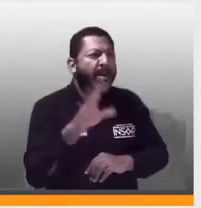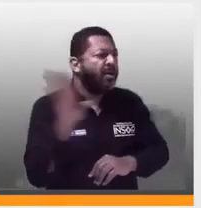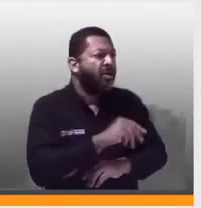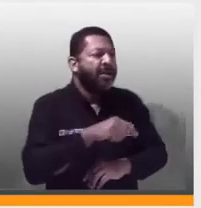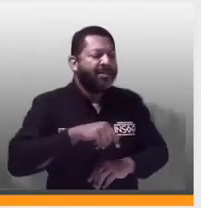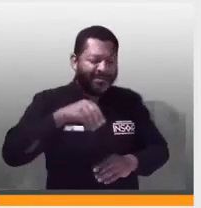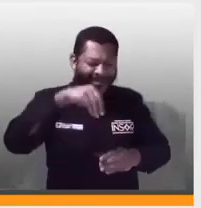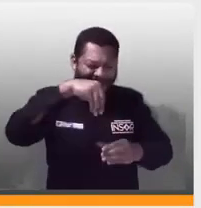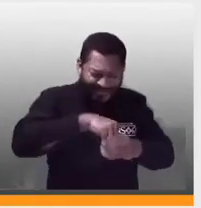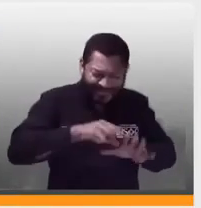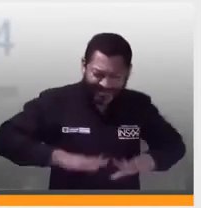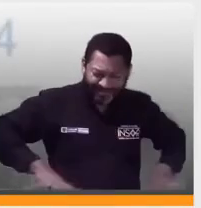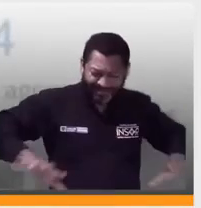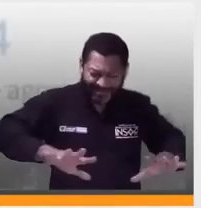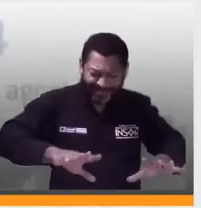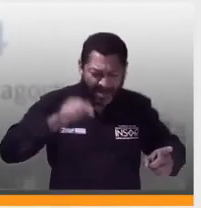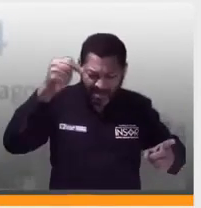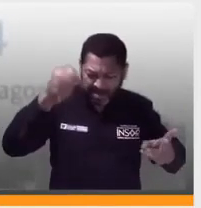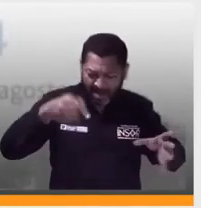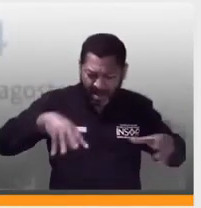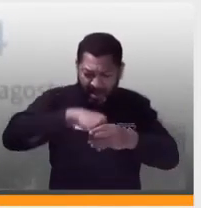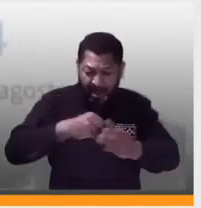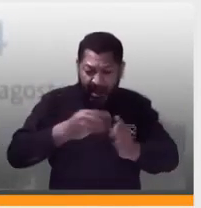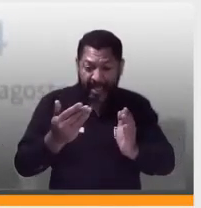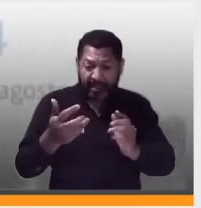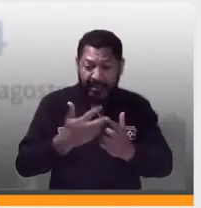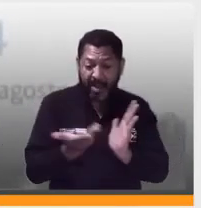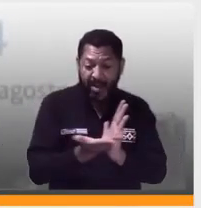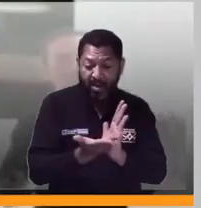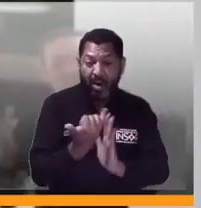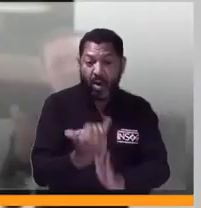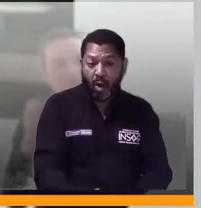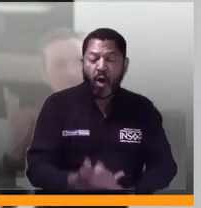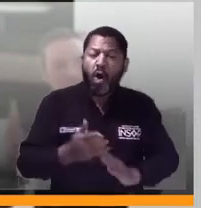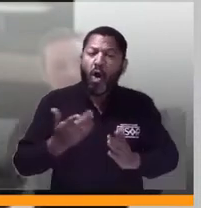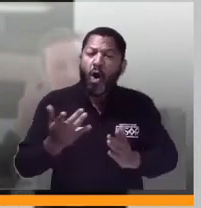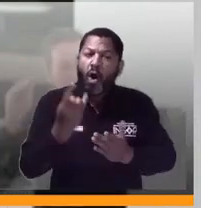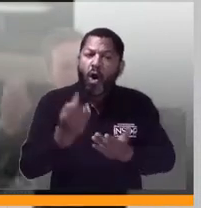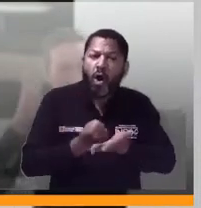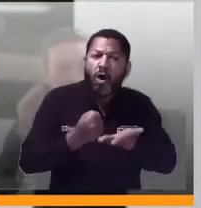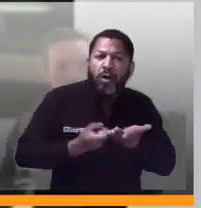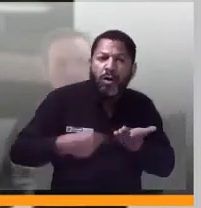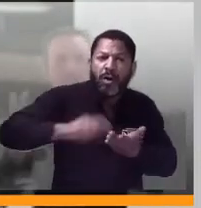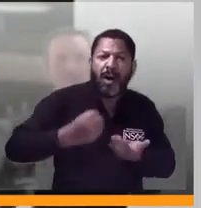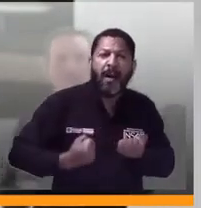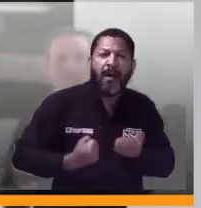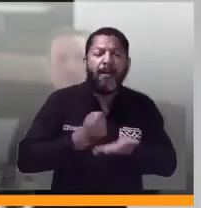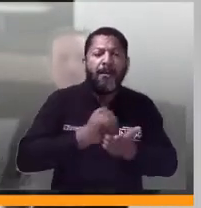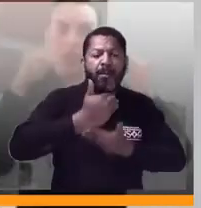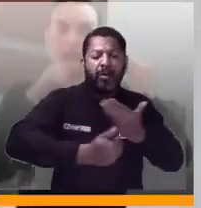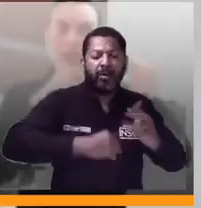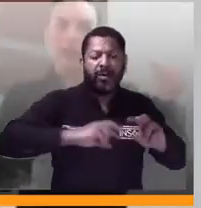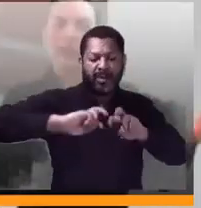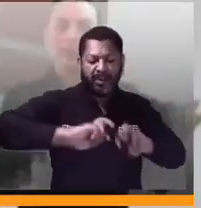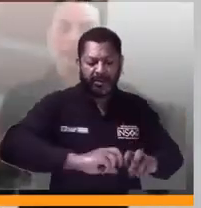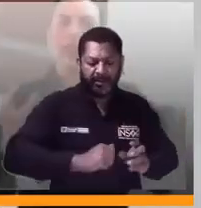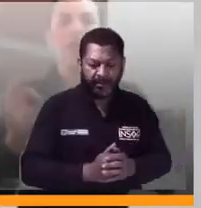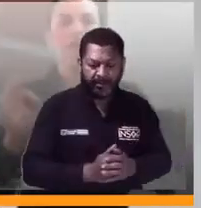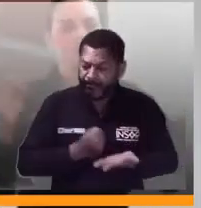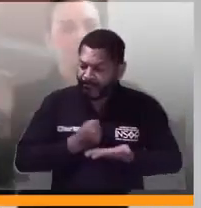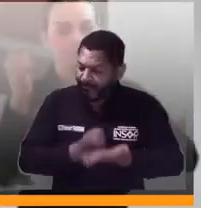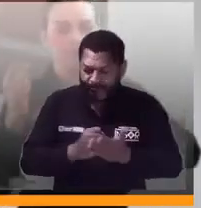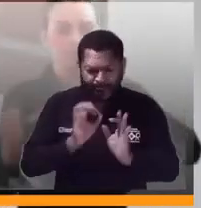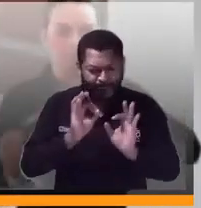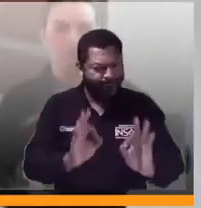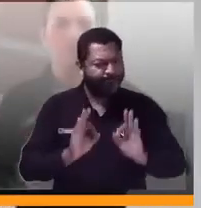pensando en los estudiantes, pensando en el foco de la formación, pensando en cómo ligarla a los procesos de investigación, en fin, dando todo el detalle